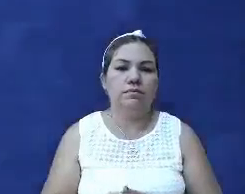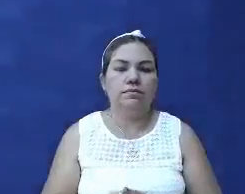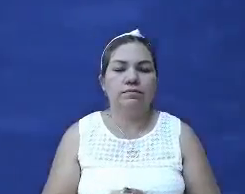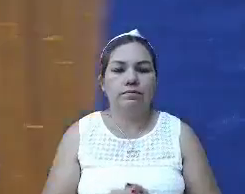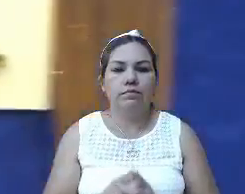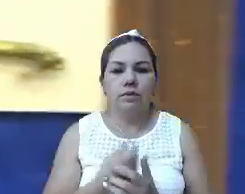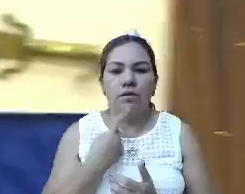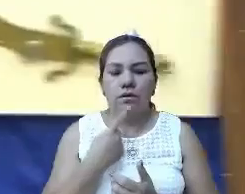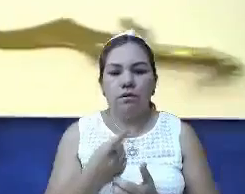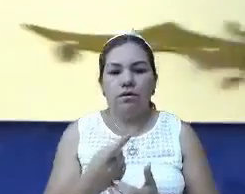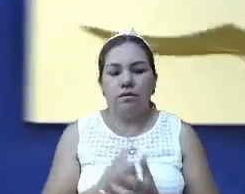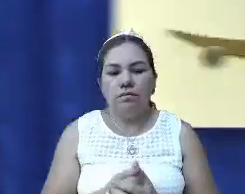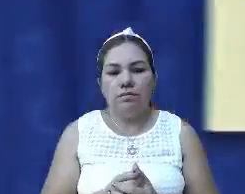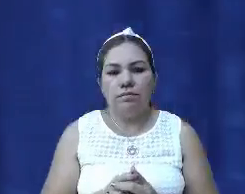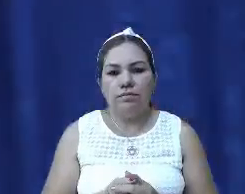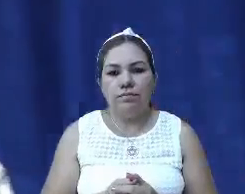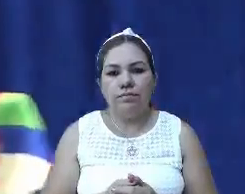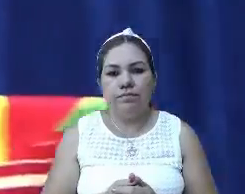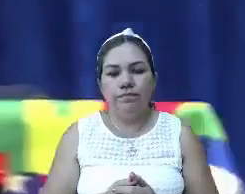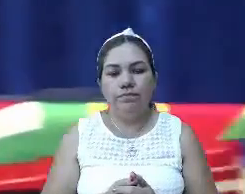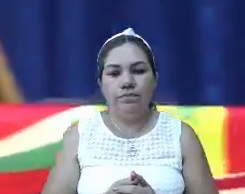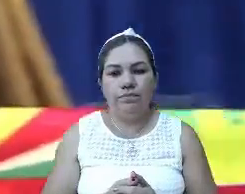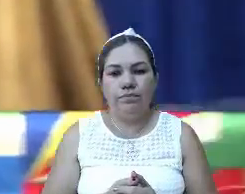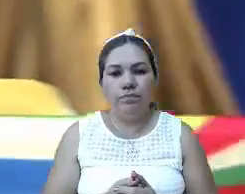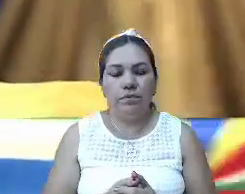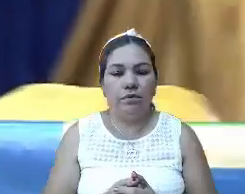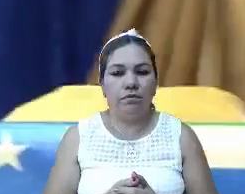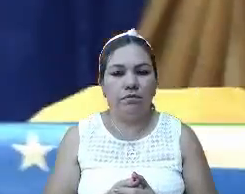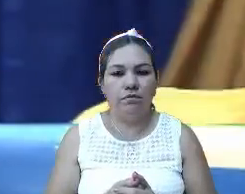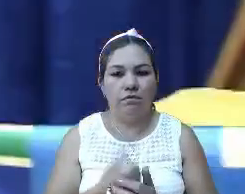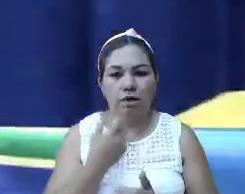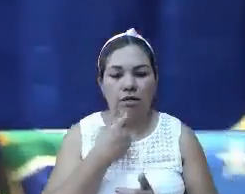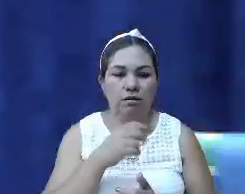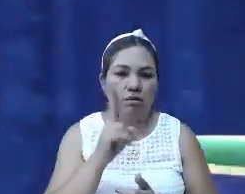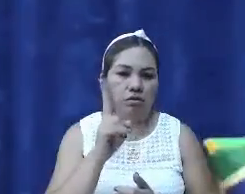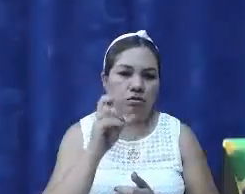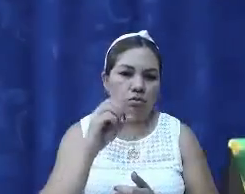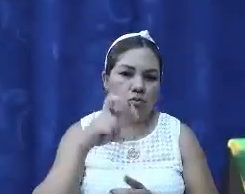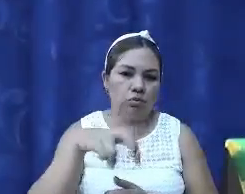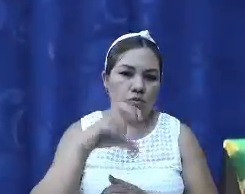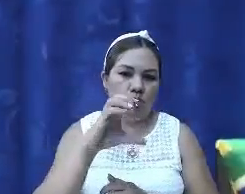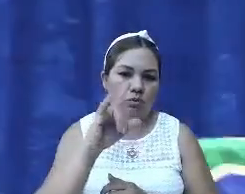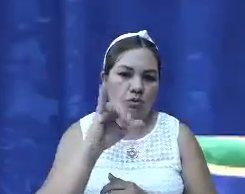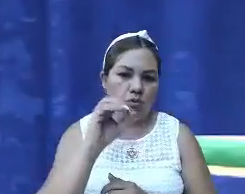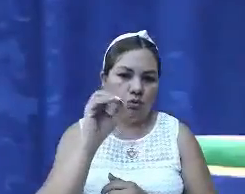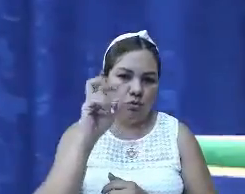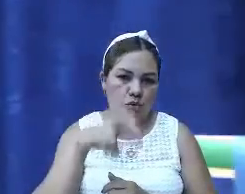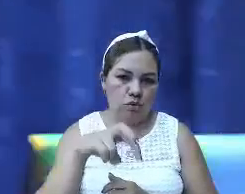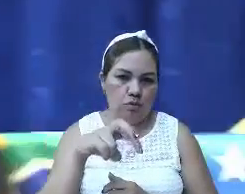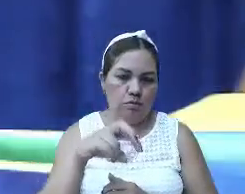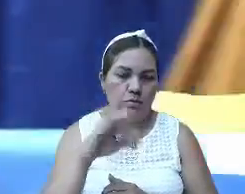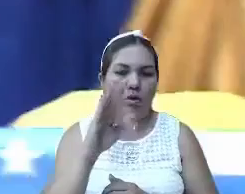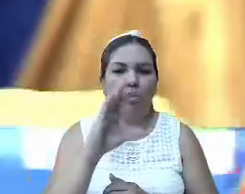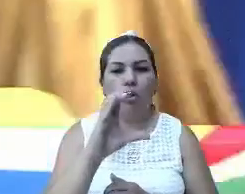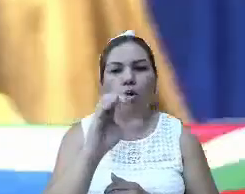Diga conmigo: necesitamos unciones confrontantes para calafatear nuestra arca.